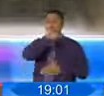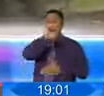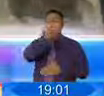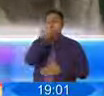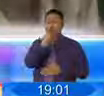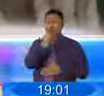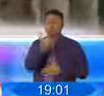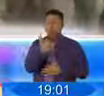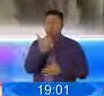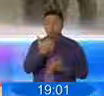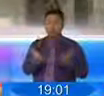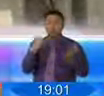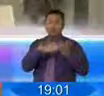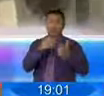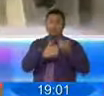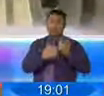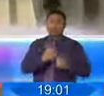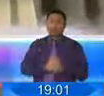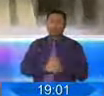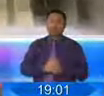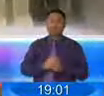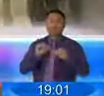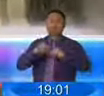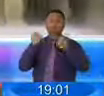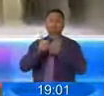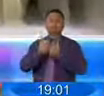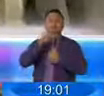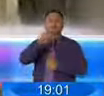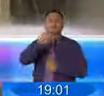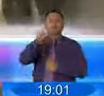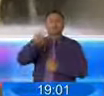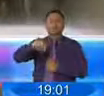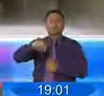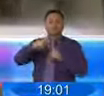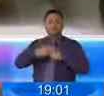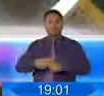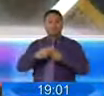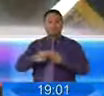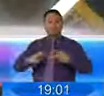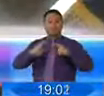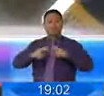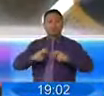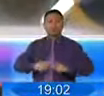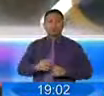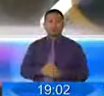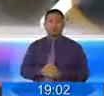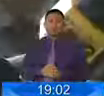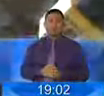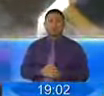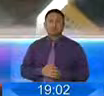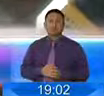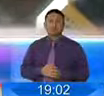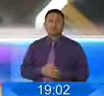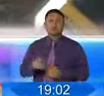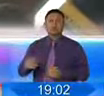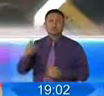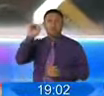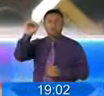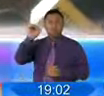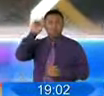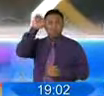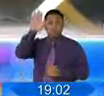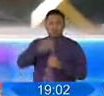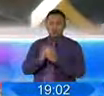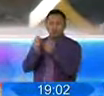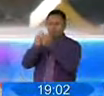avispero. El asambleísta por Creo César Carrión pide a la fiscalía inicie una investigación. Se han manipulado videos para